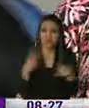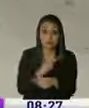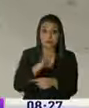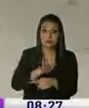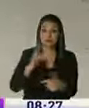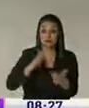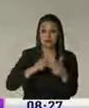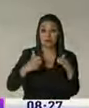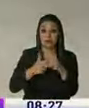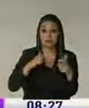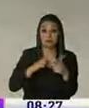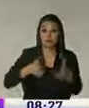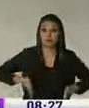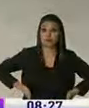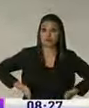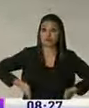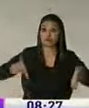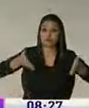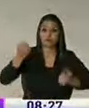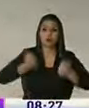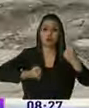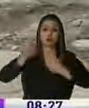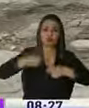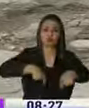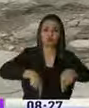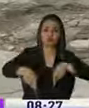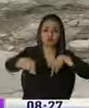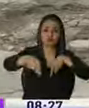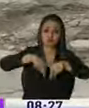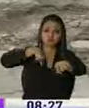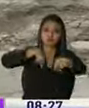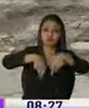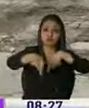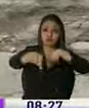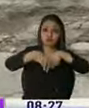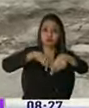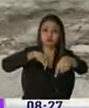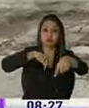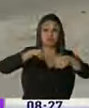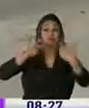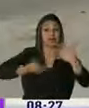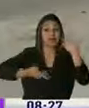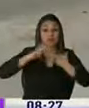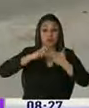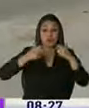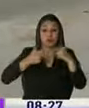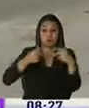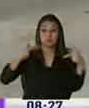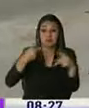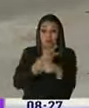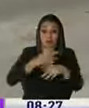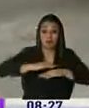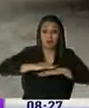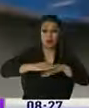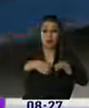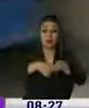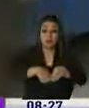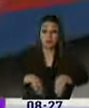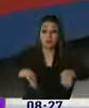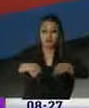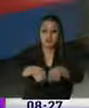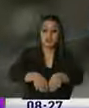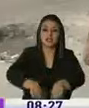problema. La vía es bastante transitada y de doble sentido. Los vecinos temen que el problema sea mayor, ya que la calzada podría hundirse con el